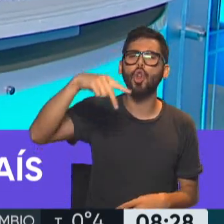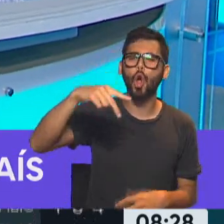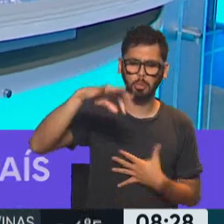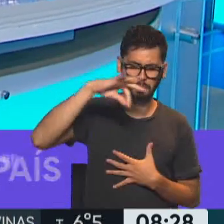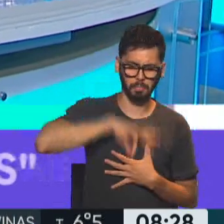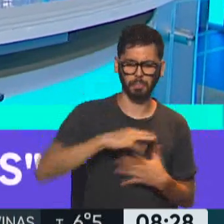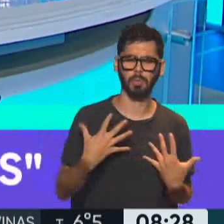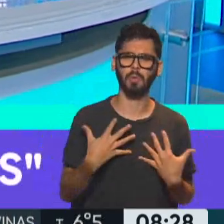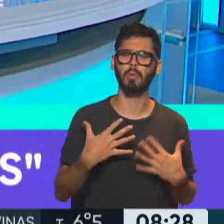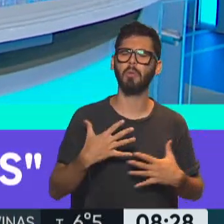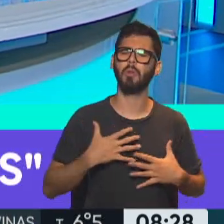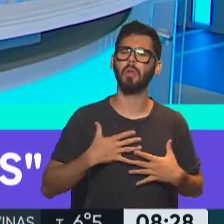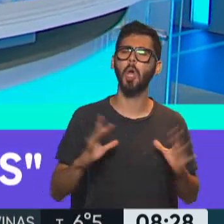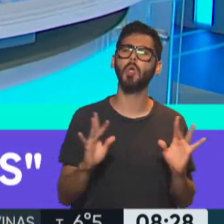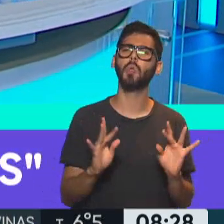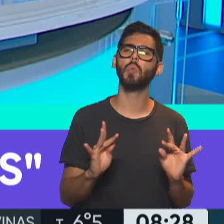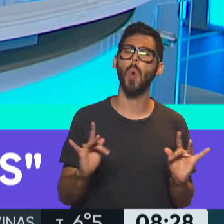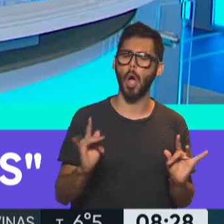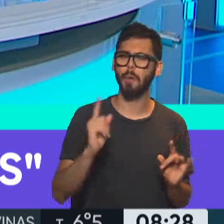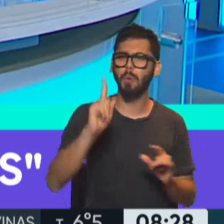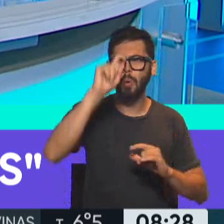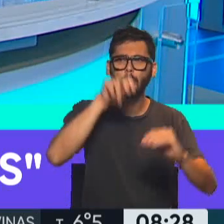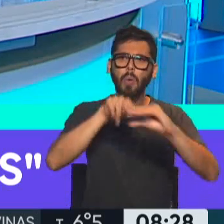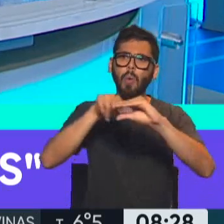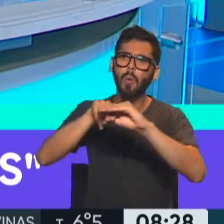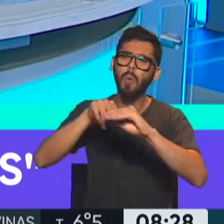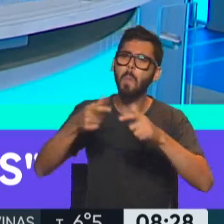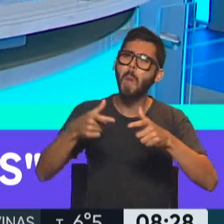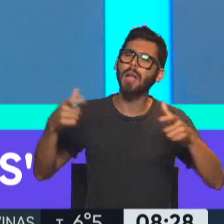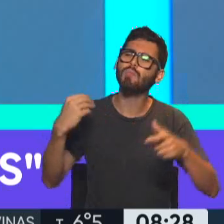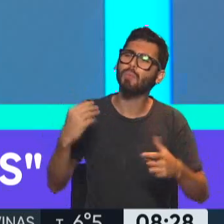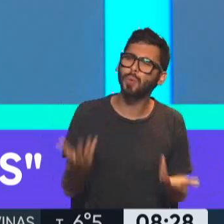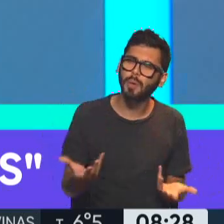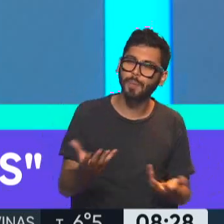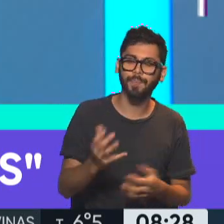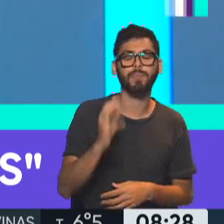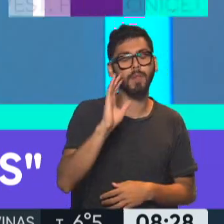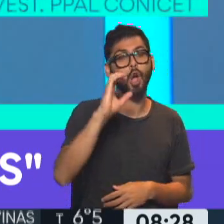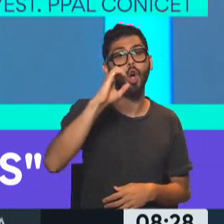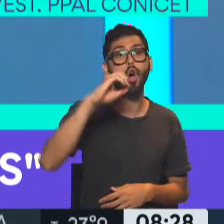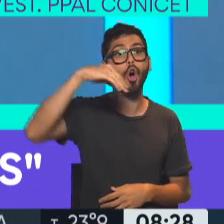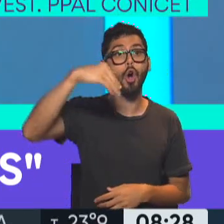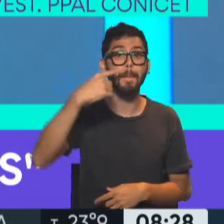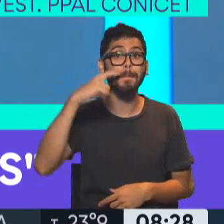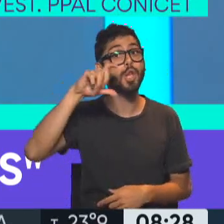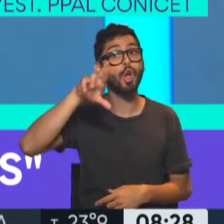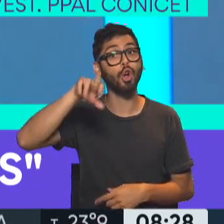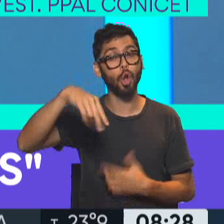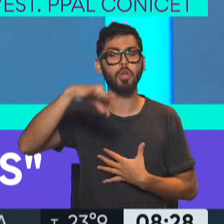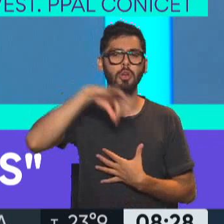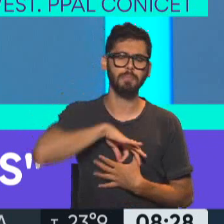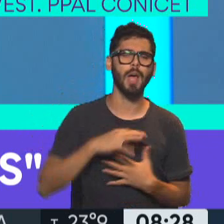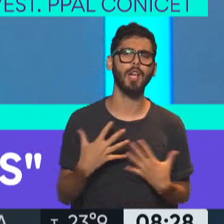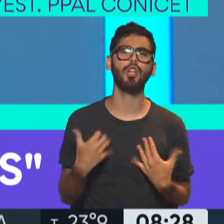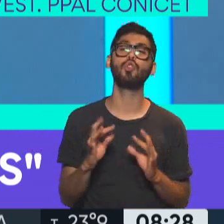aumenta la cantidad de personas internadas en las terapias intensivas? Sí, Omicron es leve, pero sobre todo en